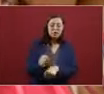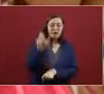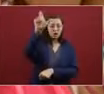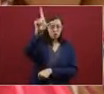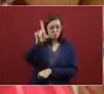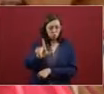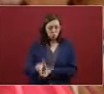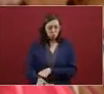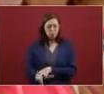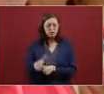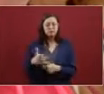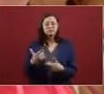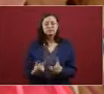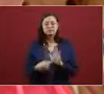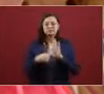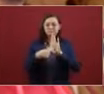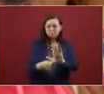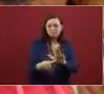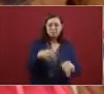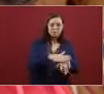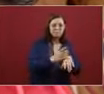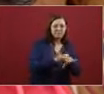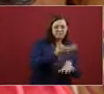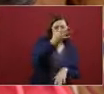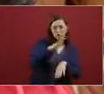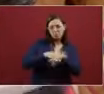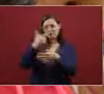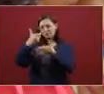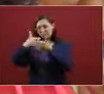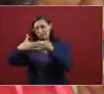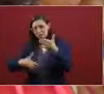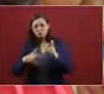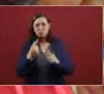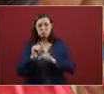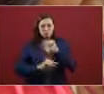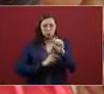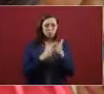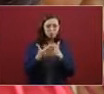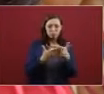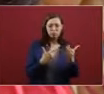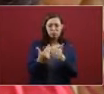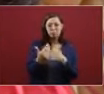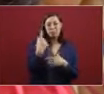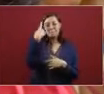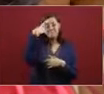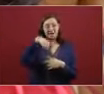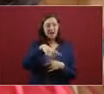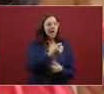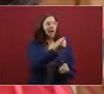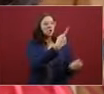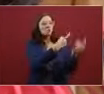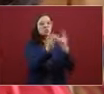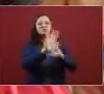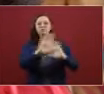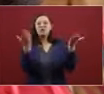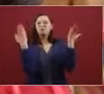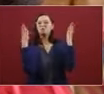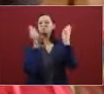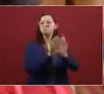dar las estaciones de servicio que dan más caro, más barato, si se va a estar actualizando la información para sacar a estas que ya no están